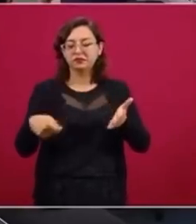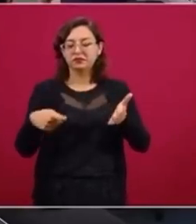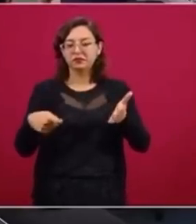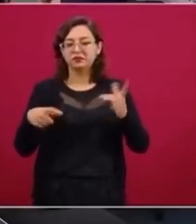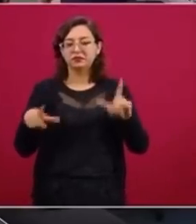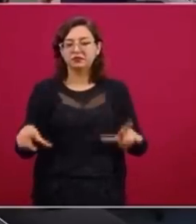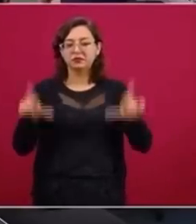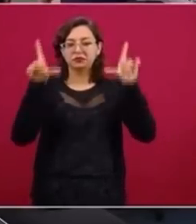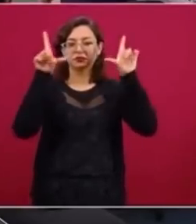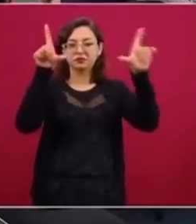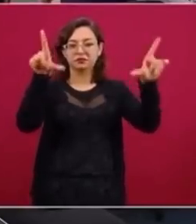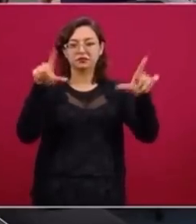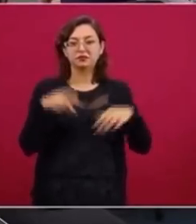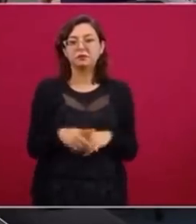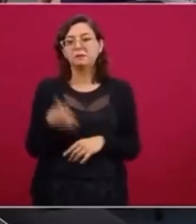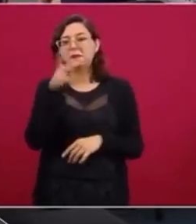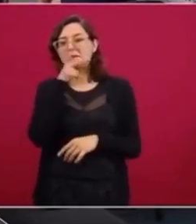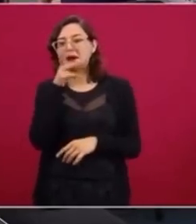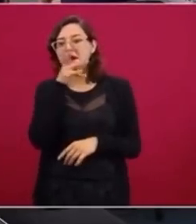y ahí llegan los papás